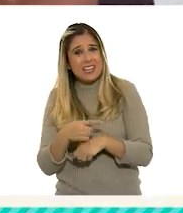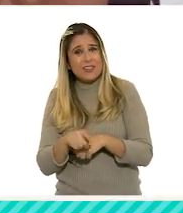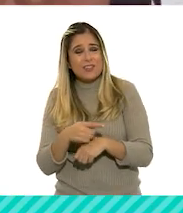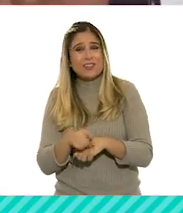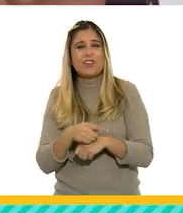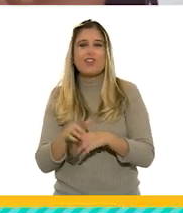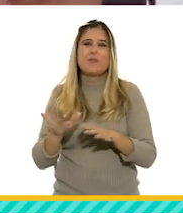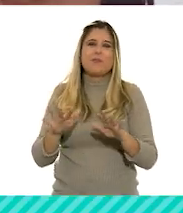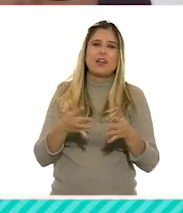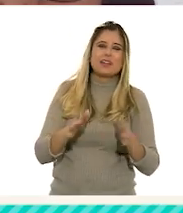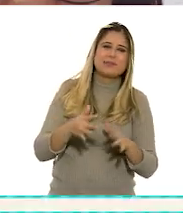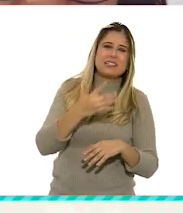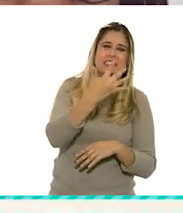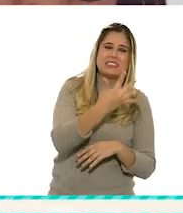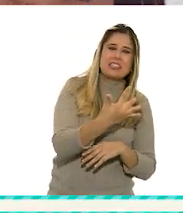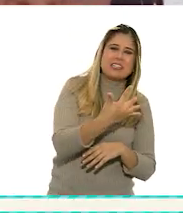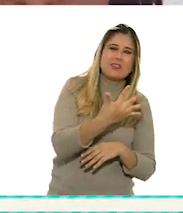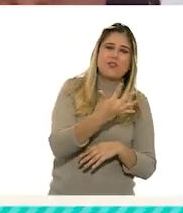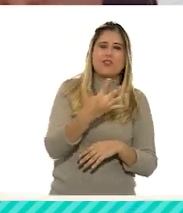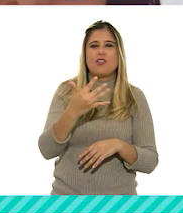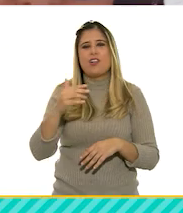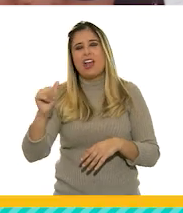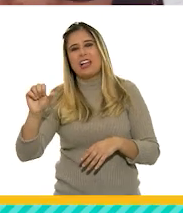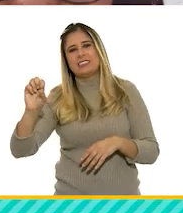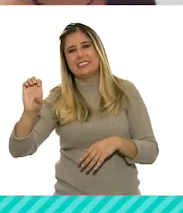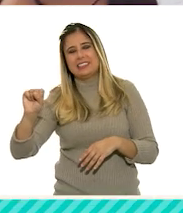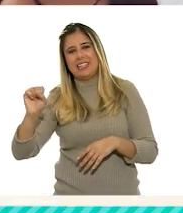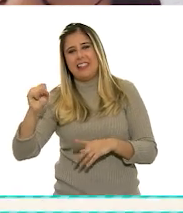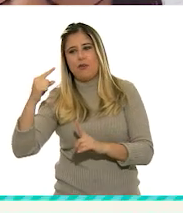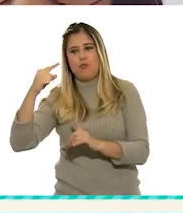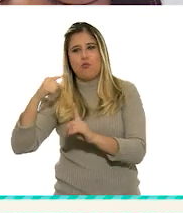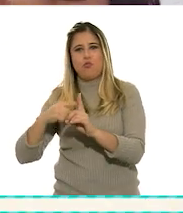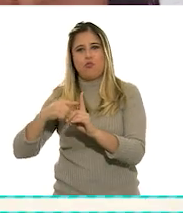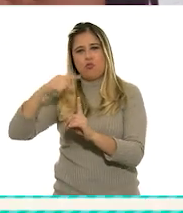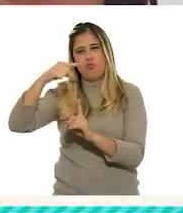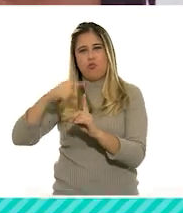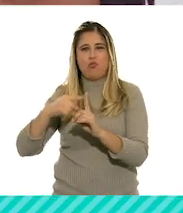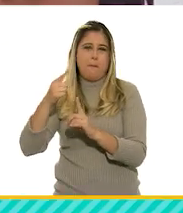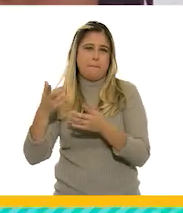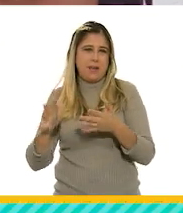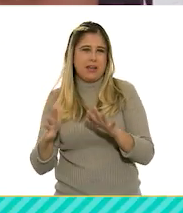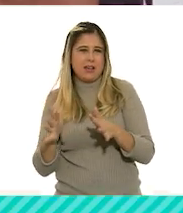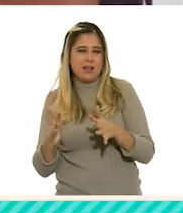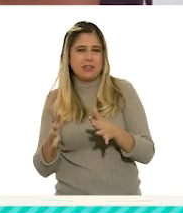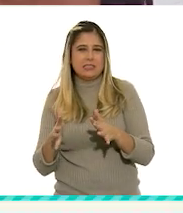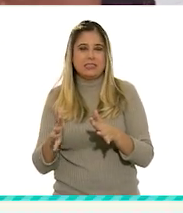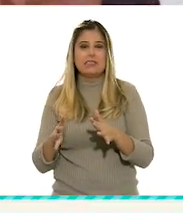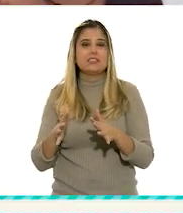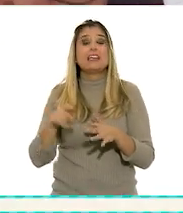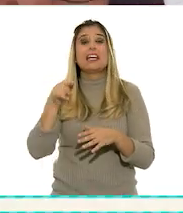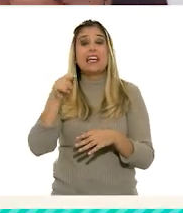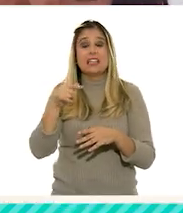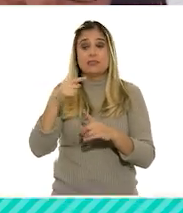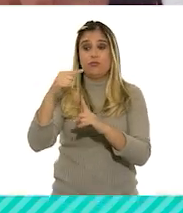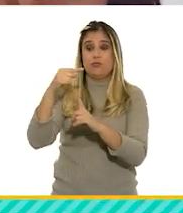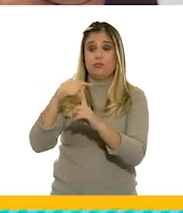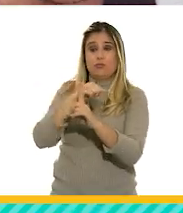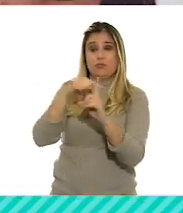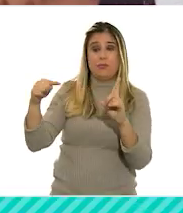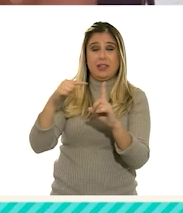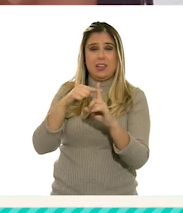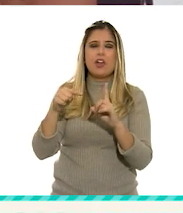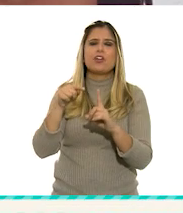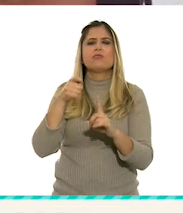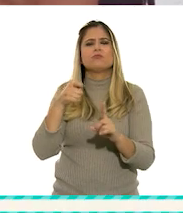que oscila entre los 5 y los 60 grados centígrados más o menos. Esta zona se denomina